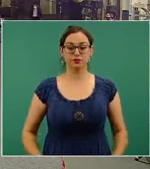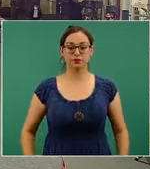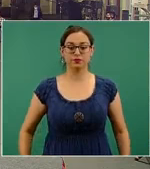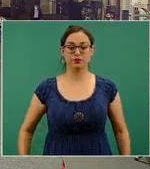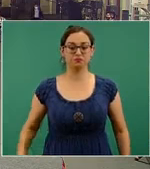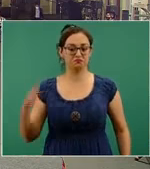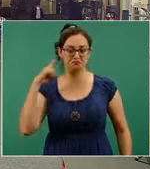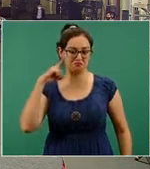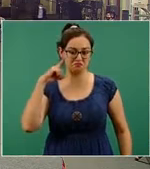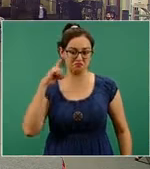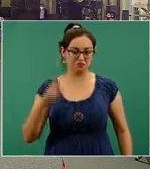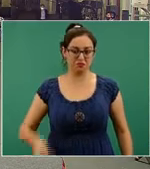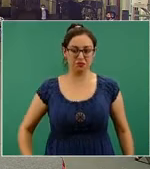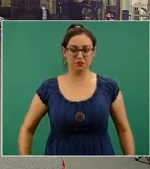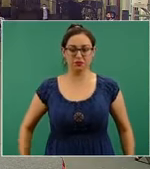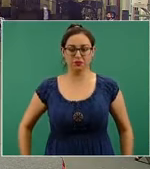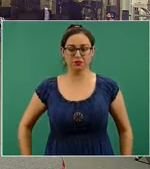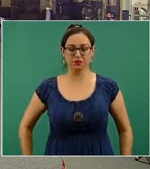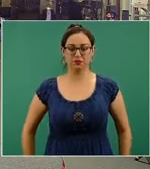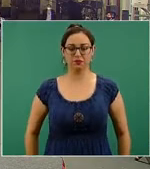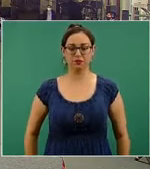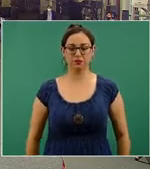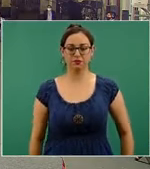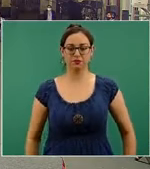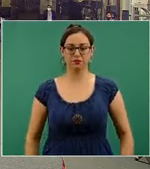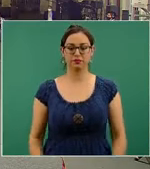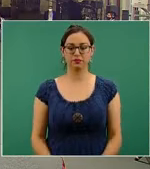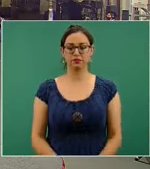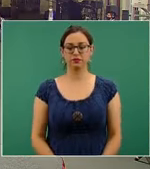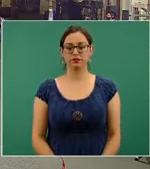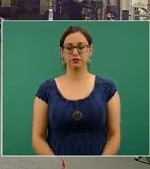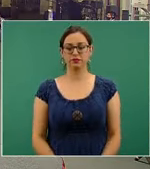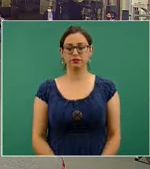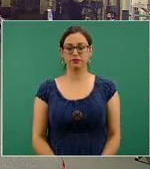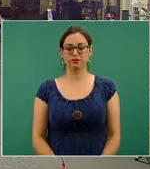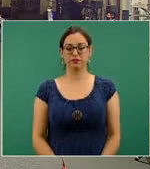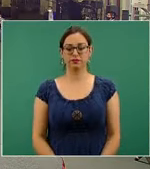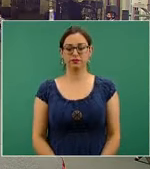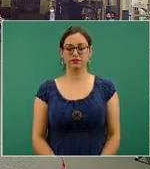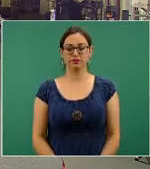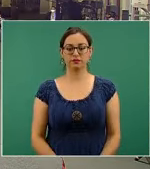Doctora Lomía, tengo 3 preguntas, si nos da tiempo, 2 para el doctor Lomía.